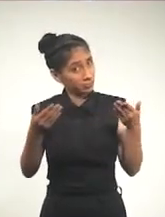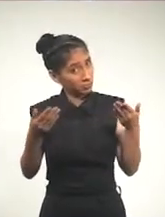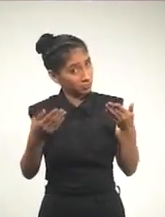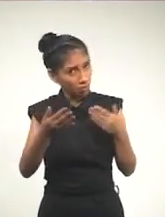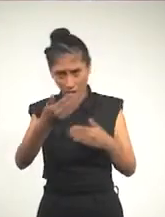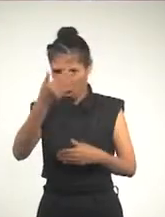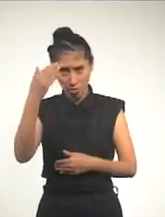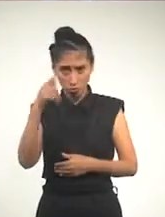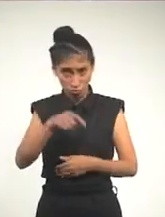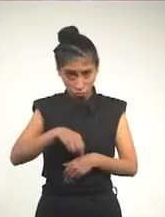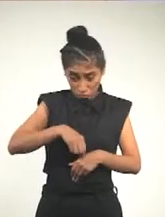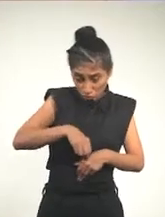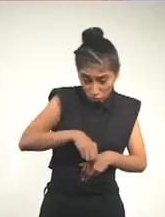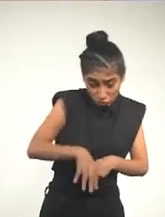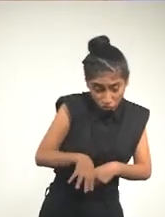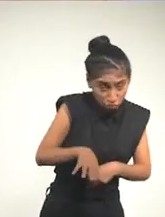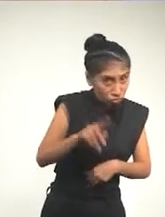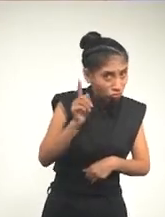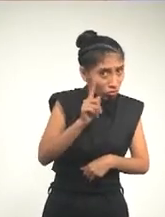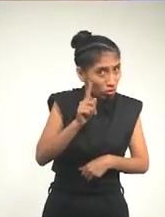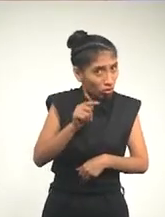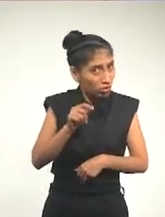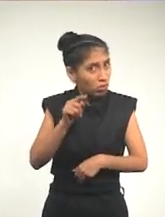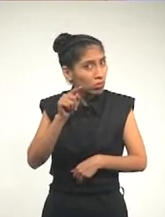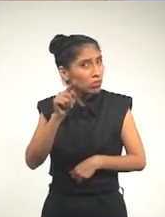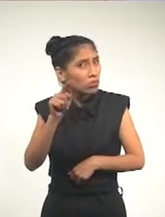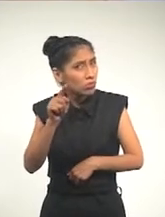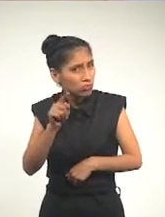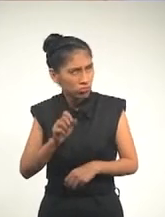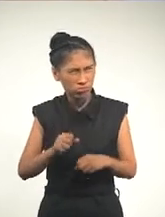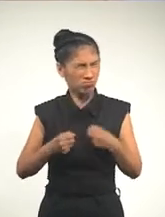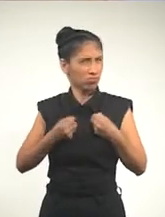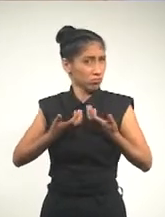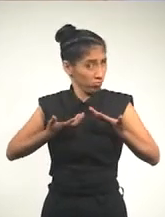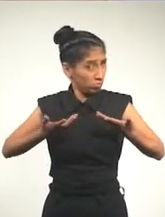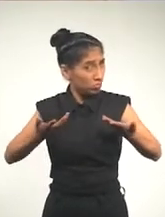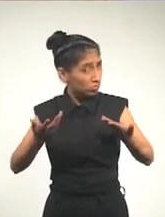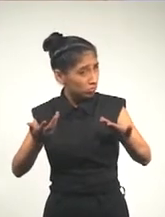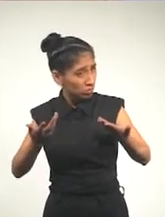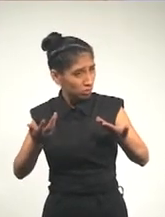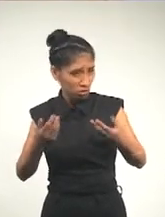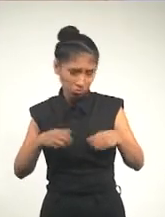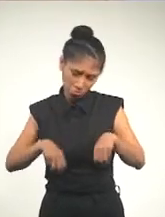Esto no había pasado antes. ¿Hay algo que te esté molestando?